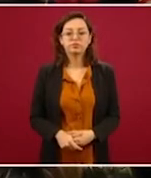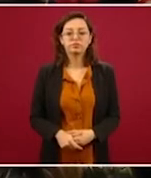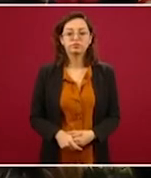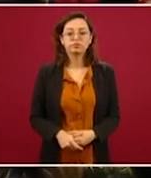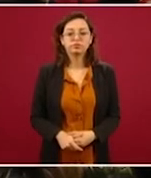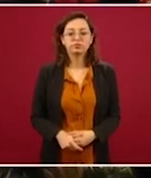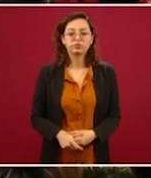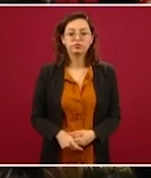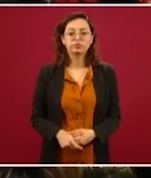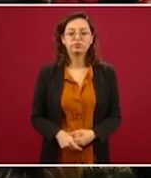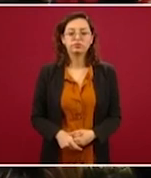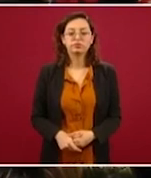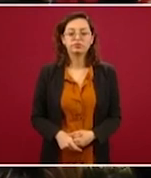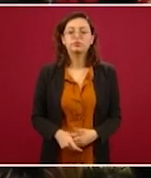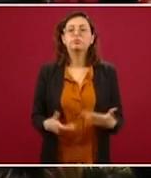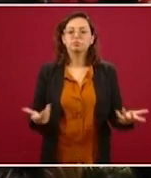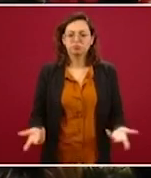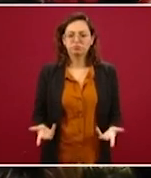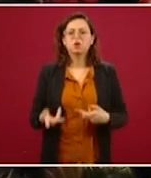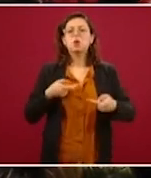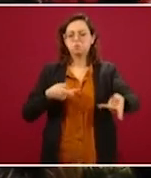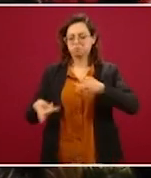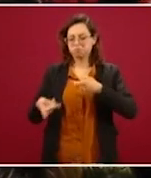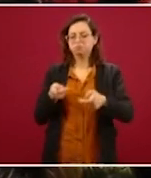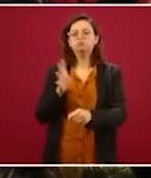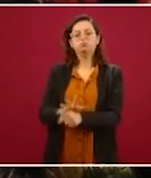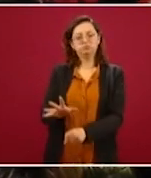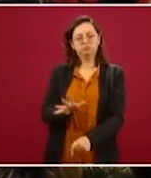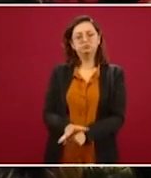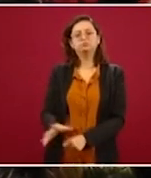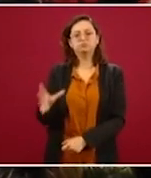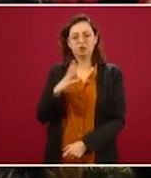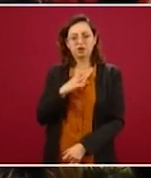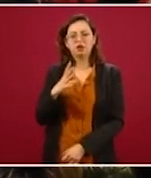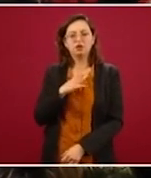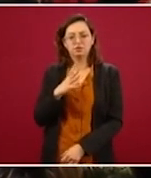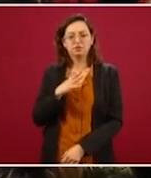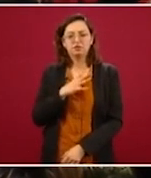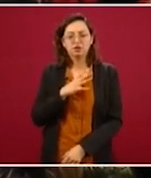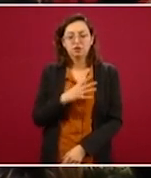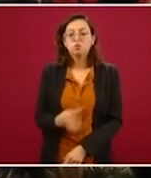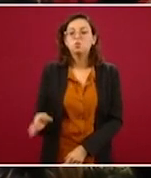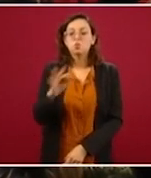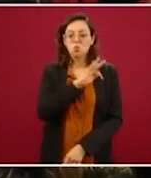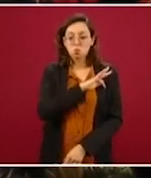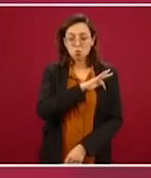estamos preparados para enfrentar